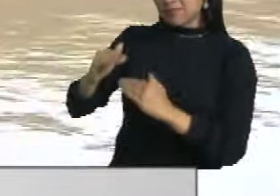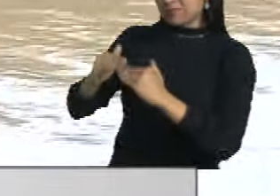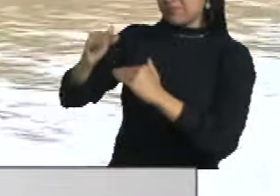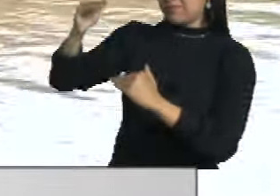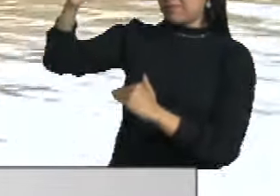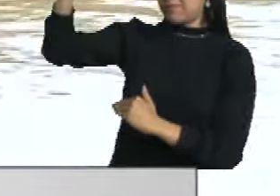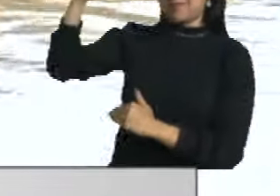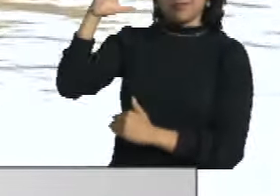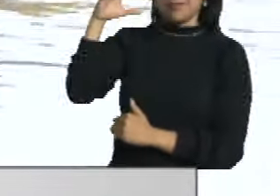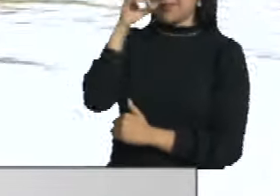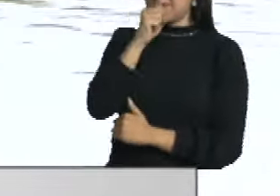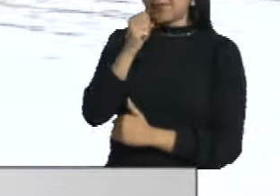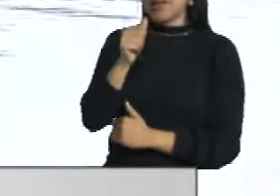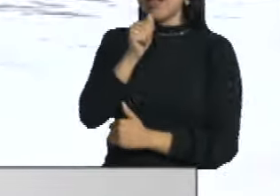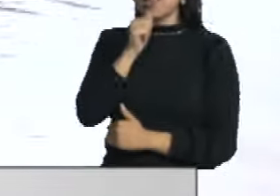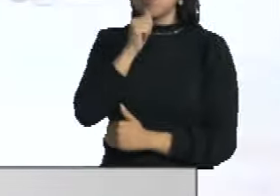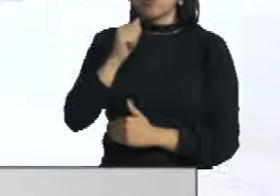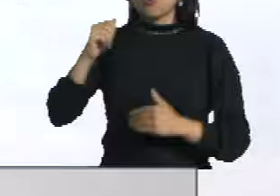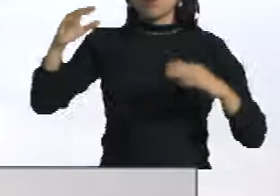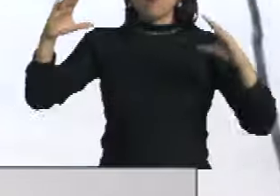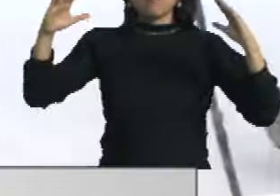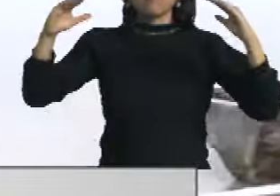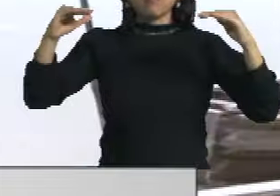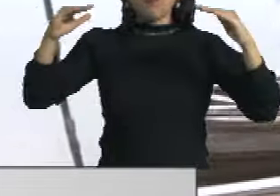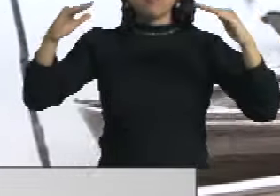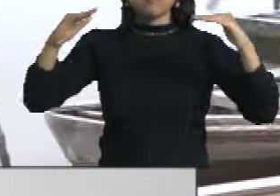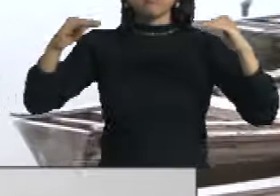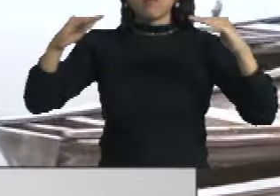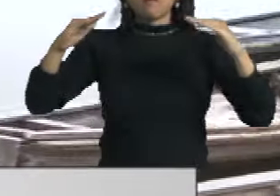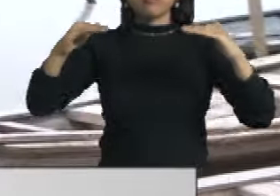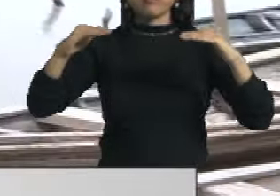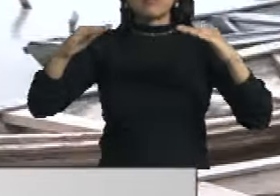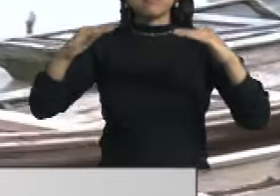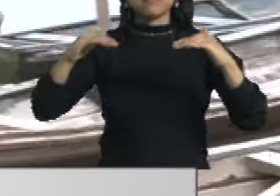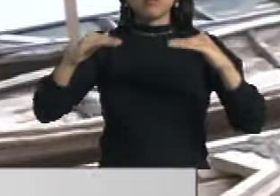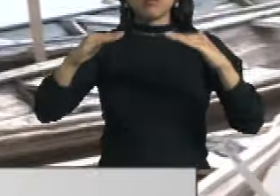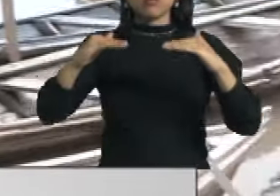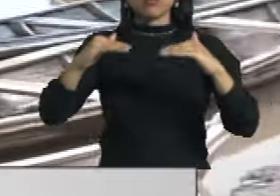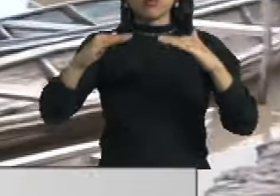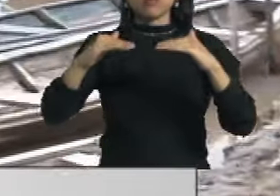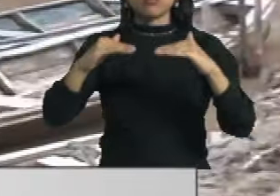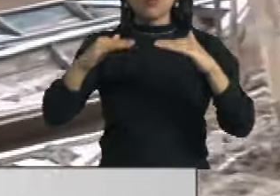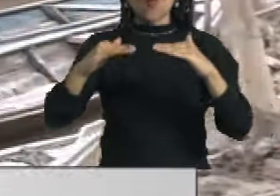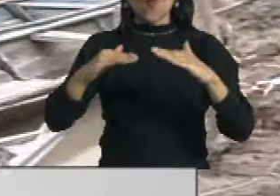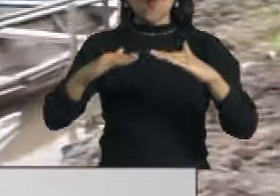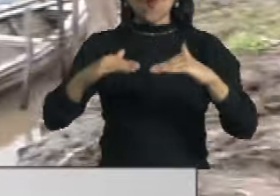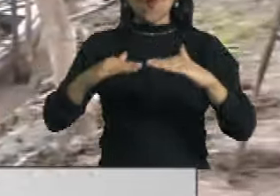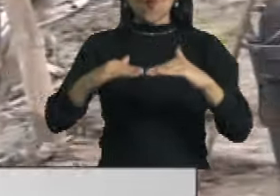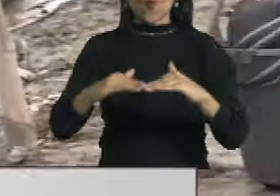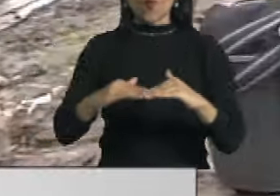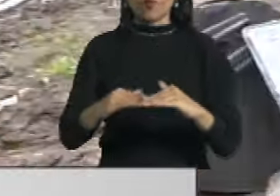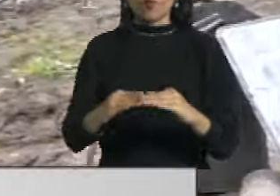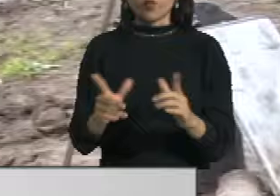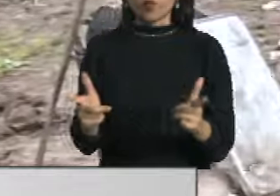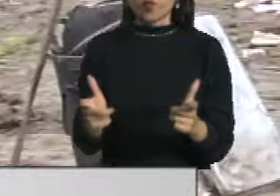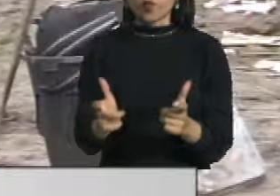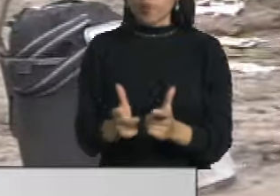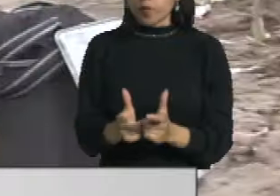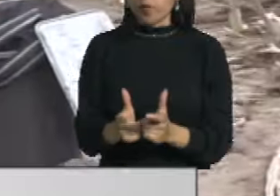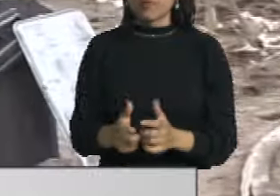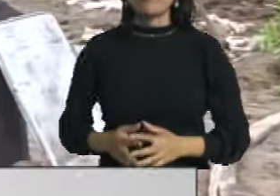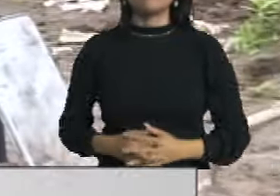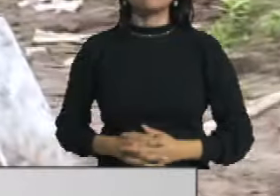es evidente cómo ha cambiado aquí la situación. Entonces, pues desde la Unidad Nacional para la Gestión del